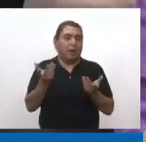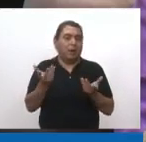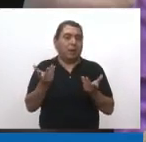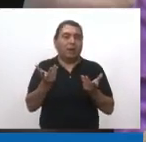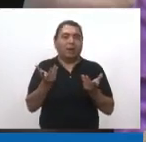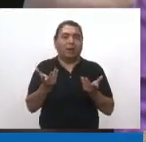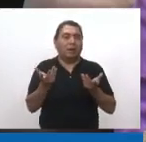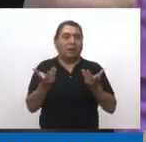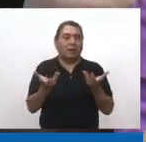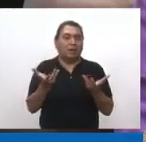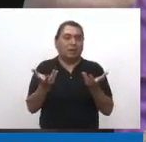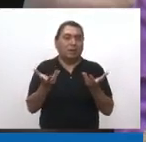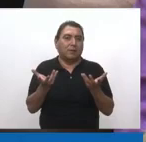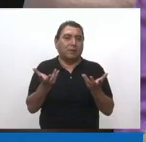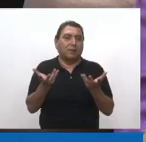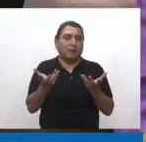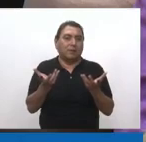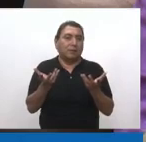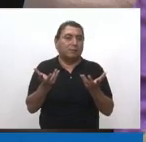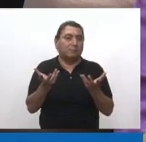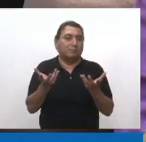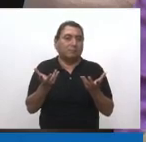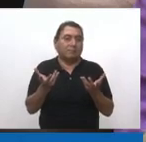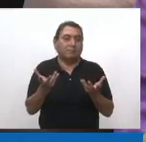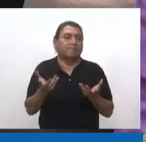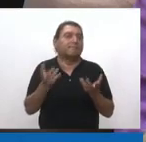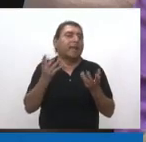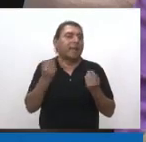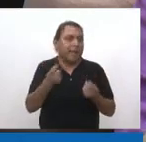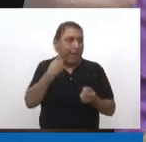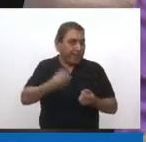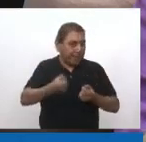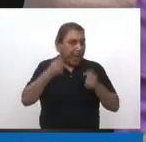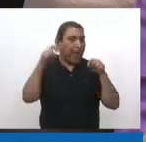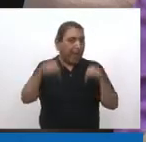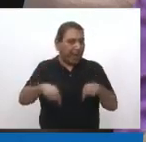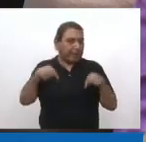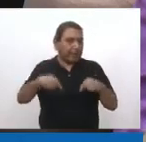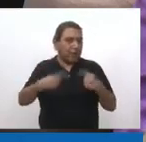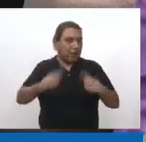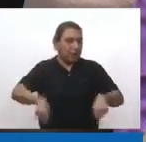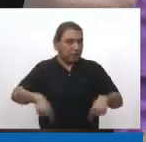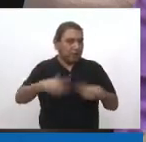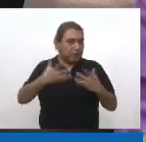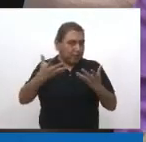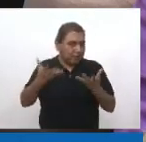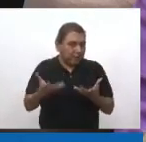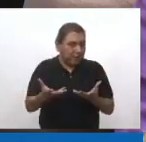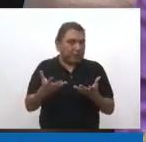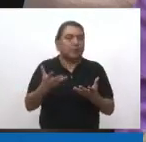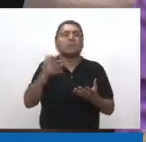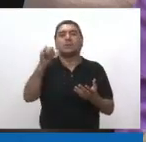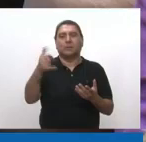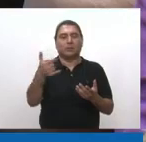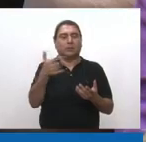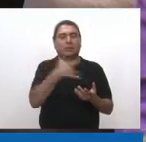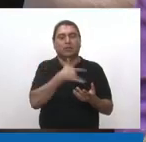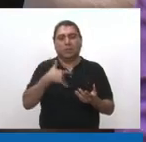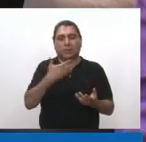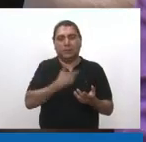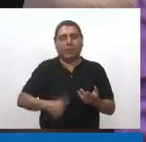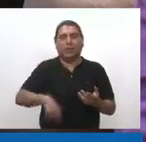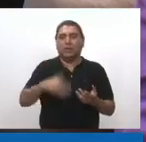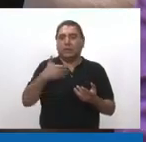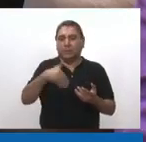sea adepto a las autocracias. Entonces, para evitar estas autocracias, sí, señora presidenta, ya termino, me falta un poquito,